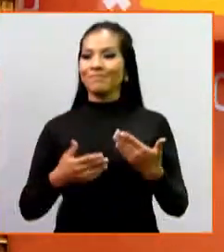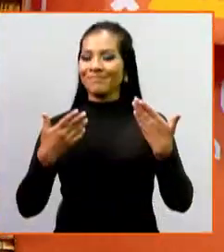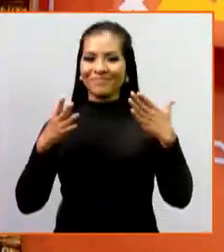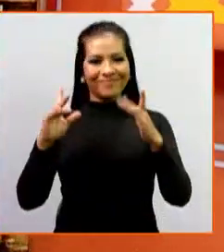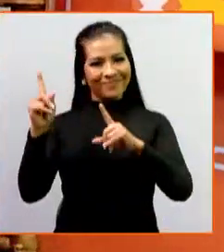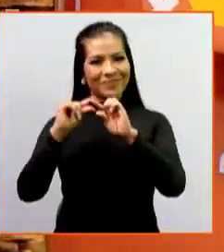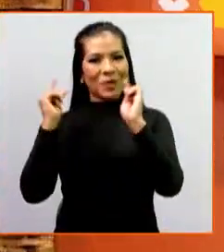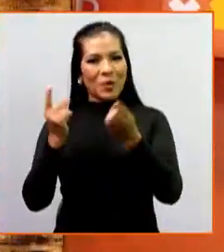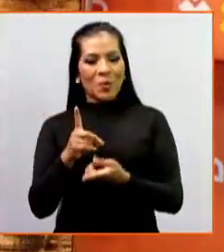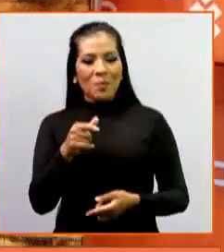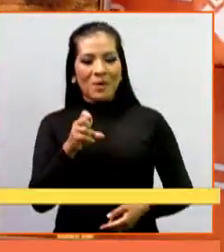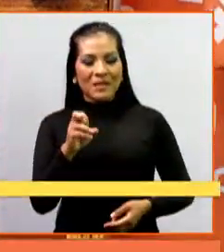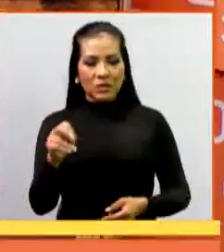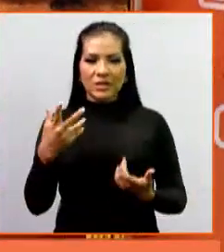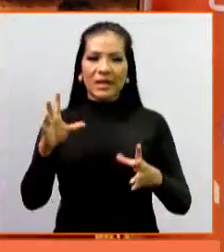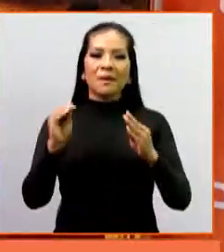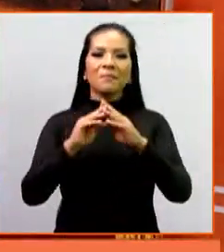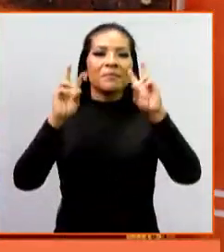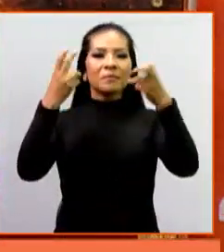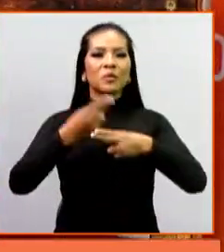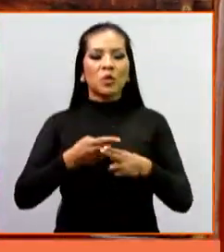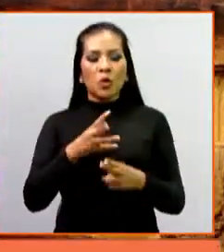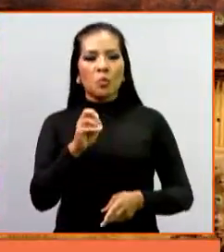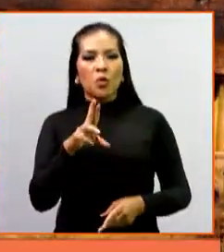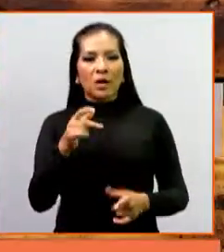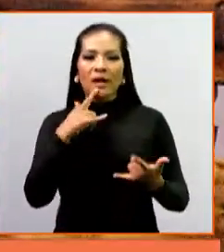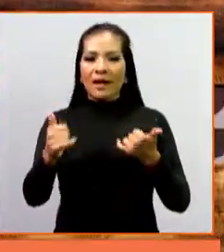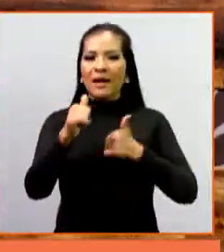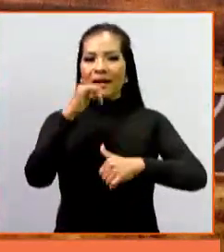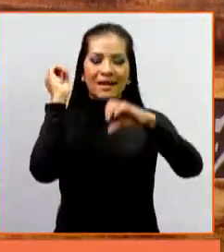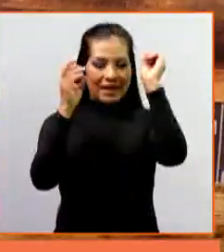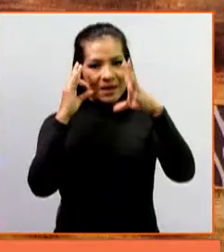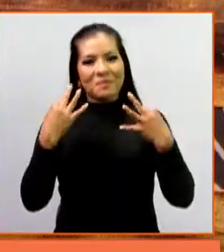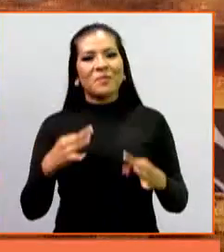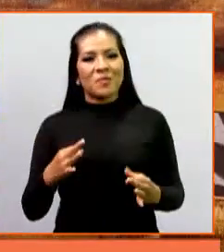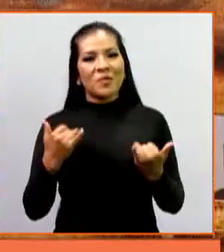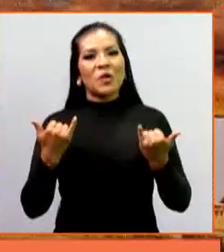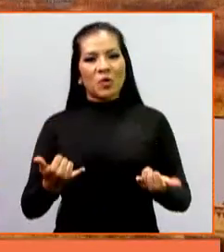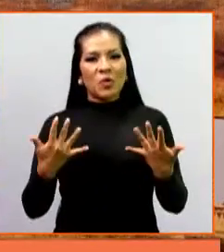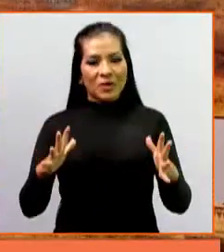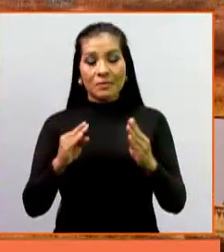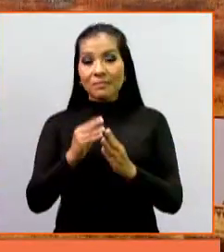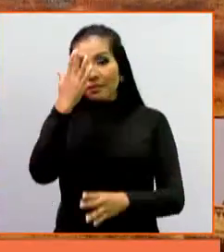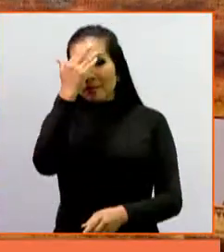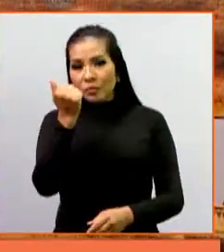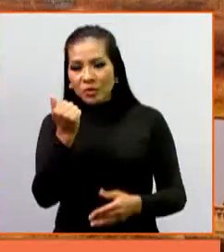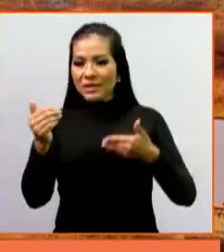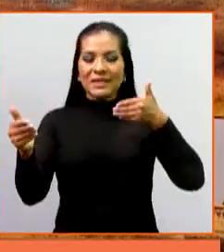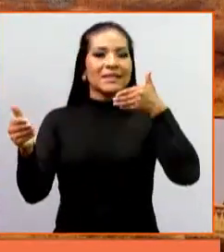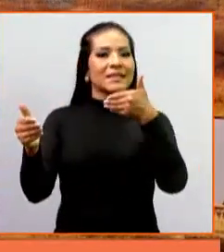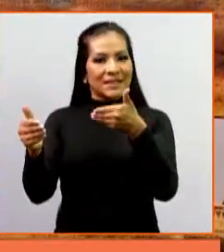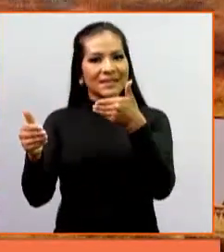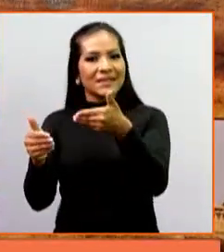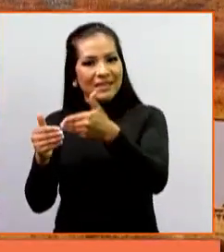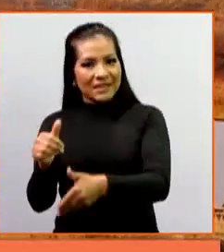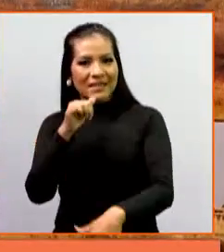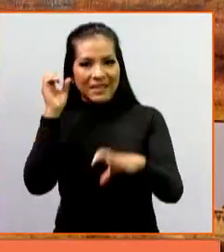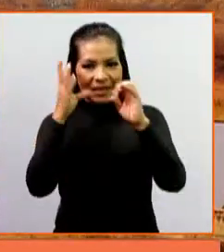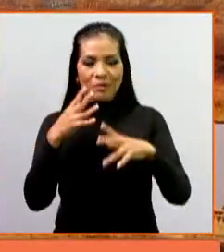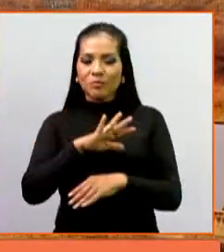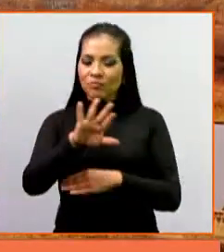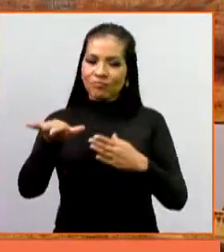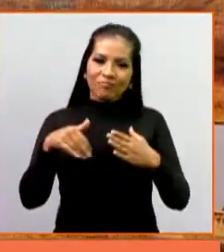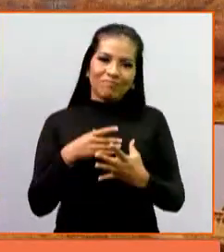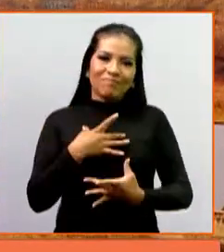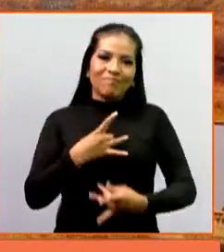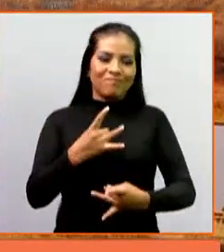Andina Morena era la canción, super carnavaleros también, por supuesto, porque ya se nos viene el carnaval, con esto que nos apasiona